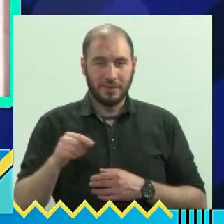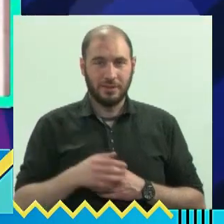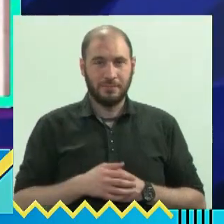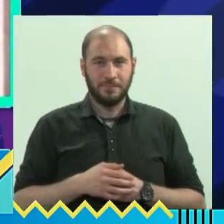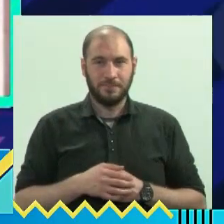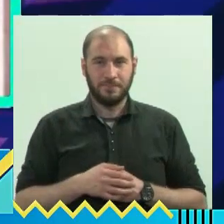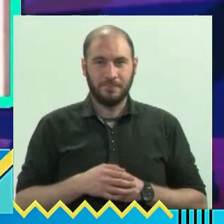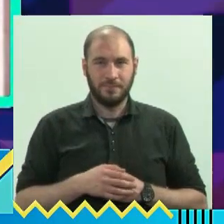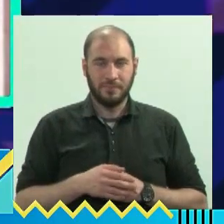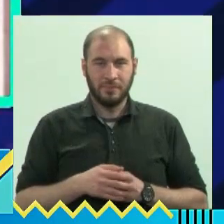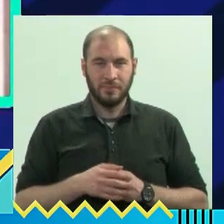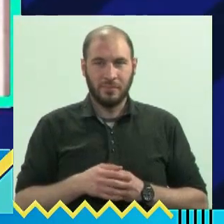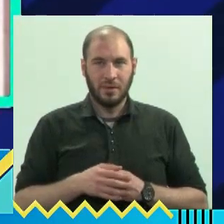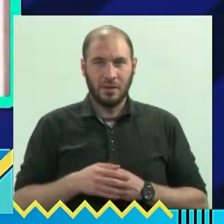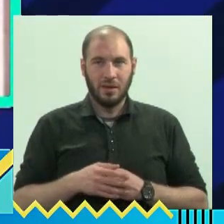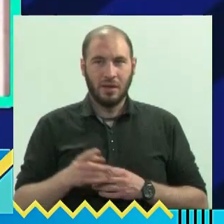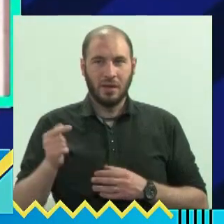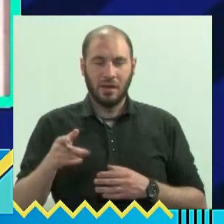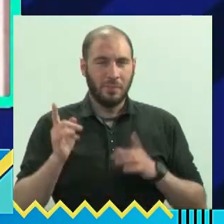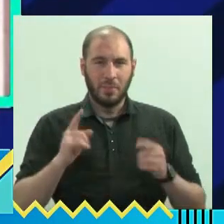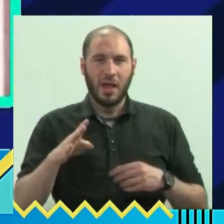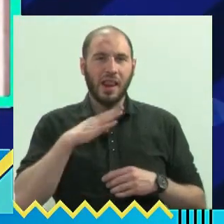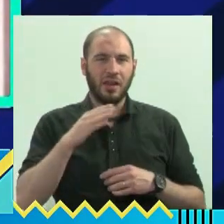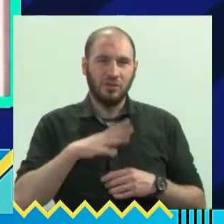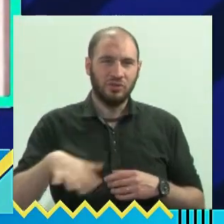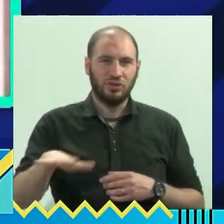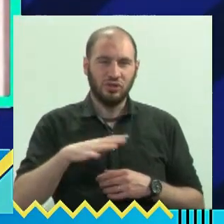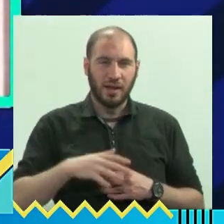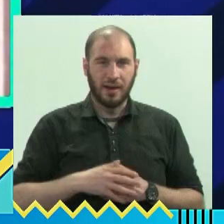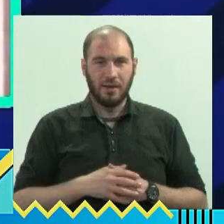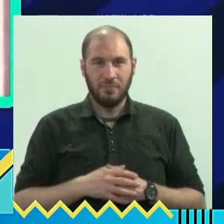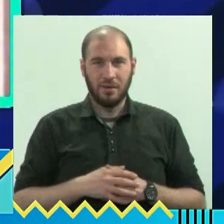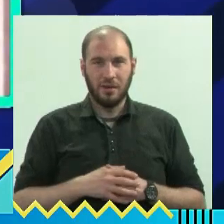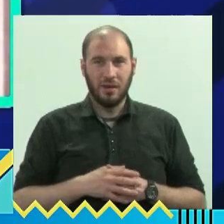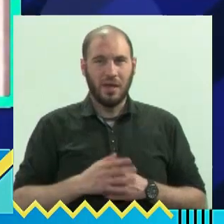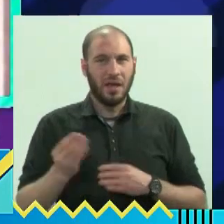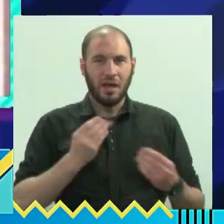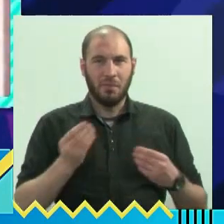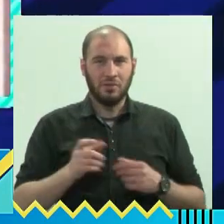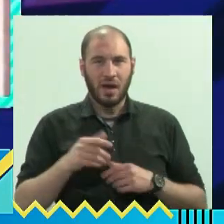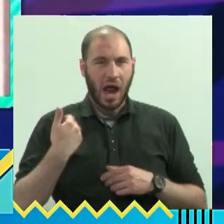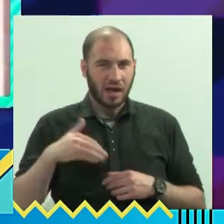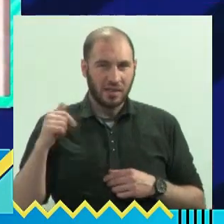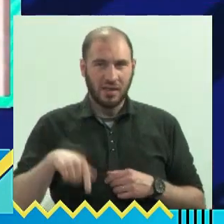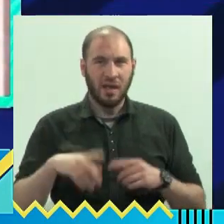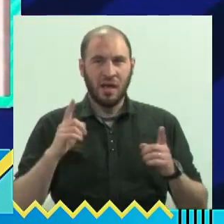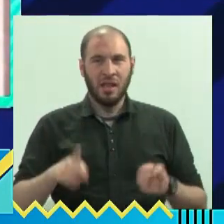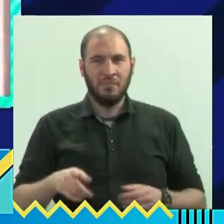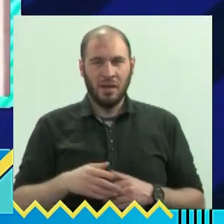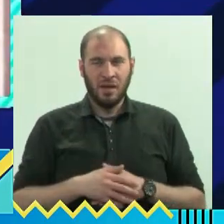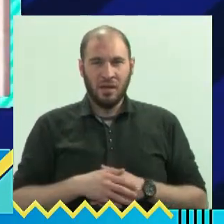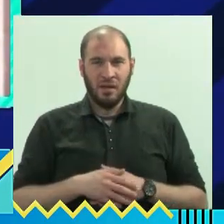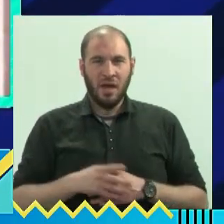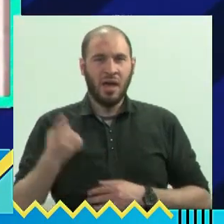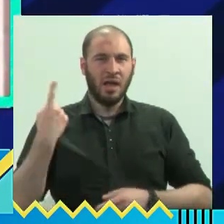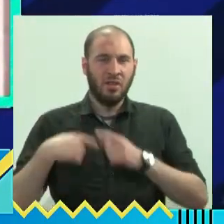ahí el recorrido típico de los bandidos sociales, que algo que ha pasado no solamente en Argentina, sino en toda